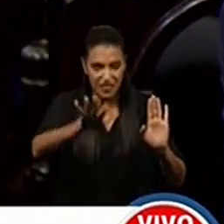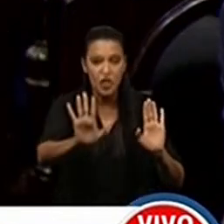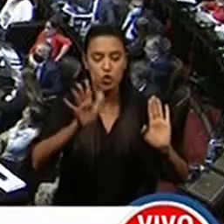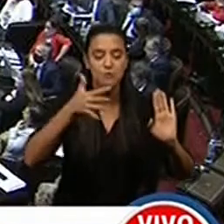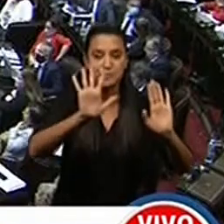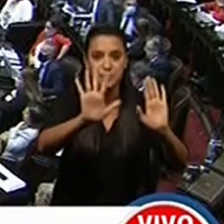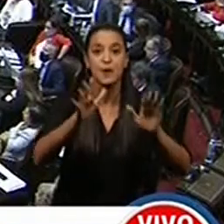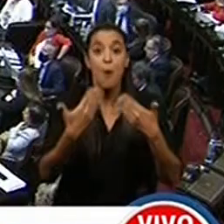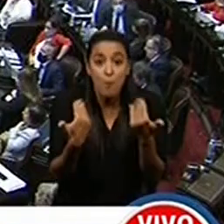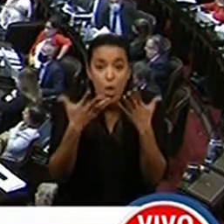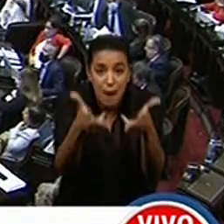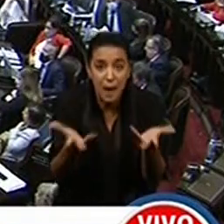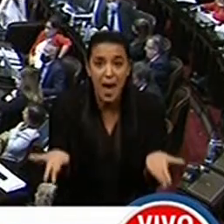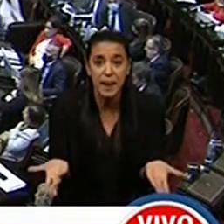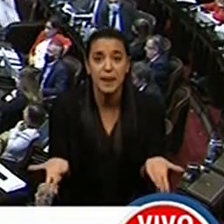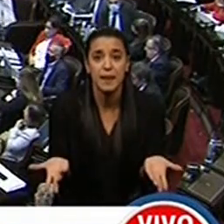Yo entiendo.